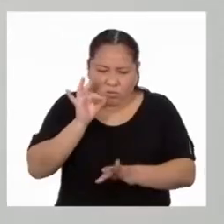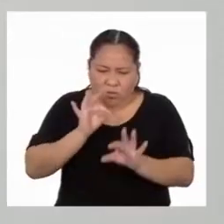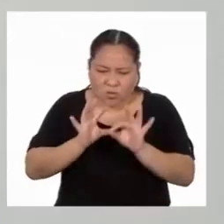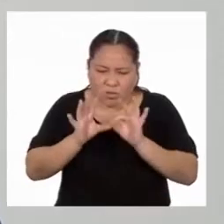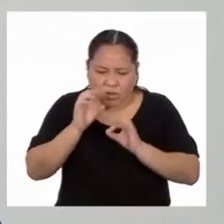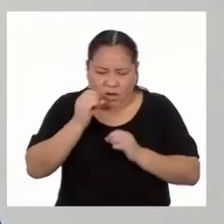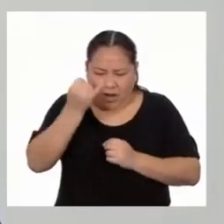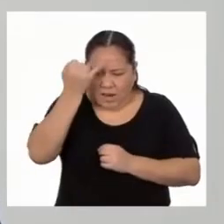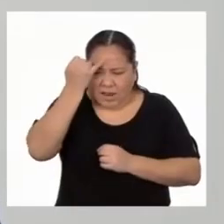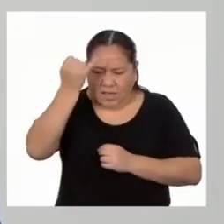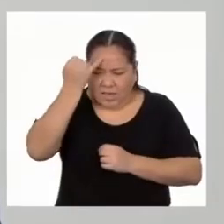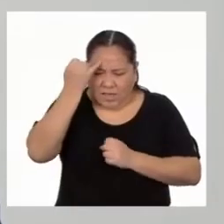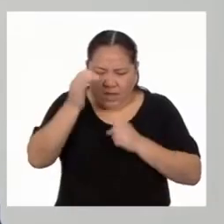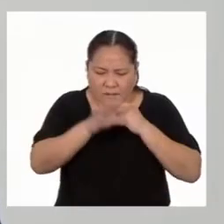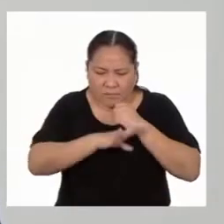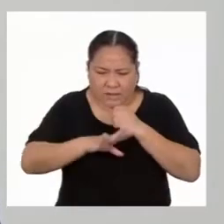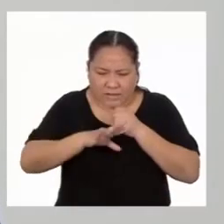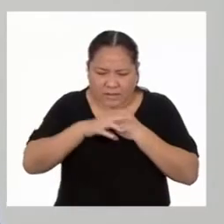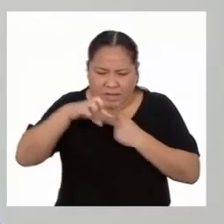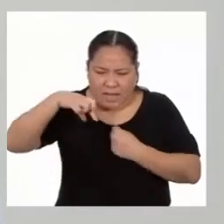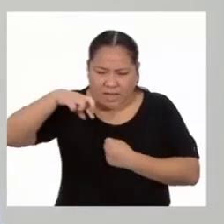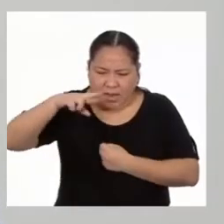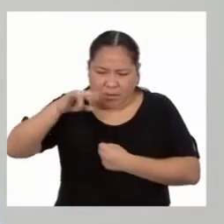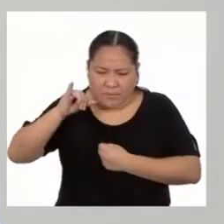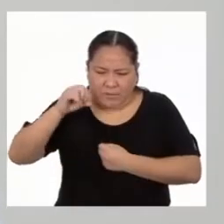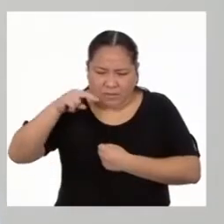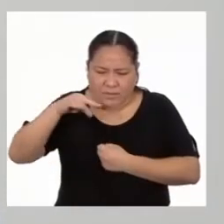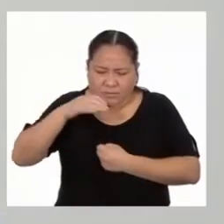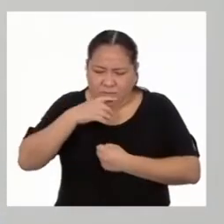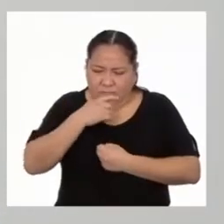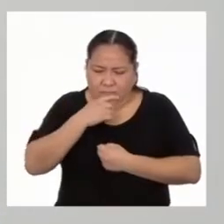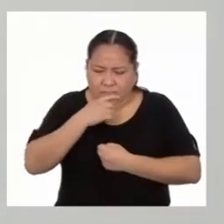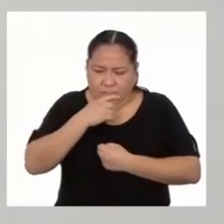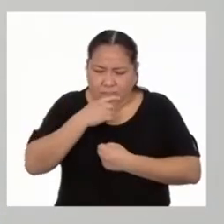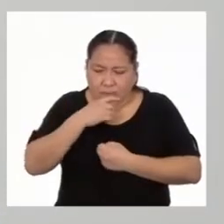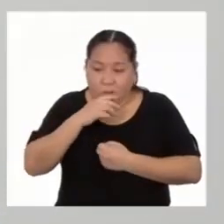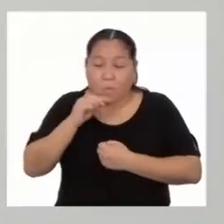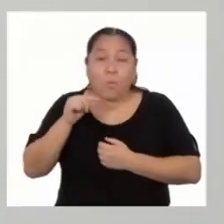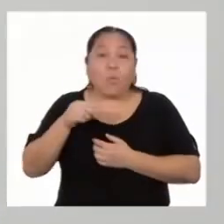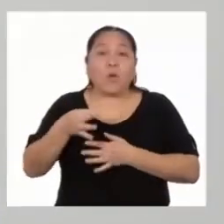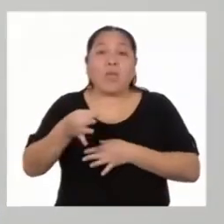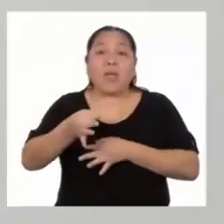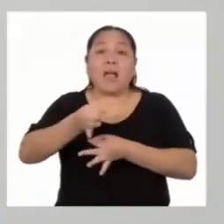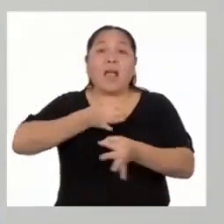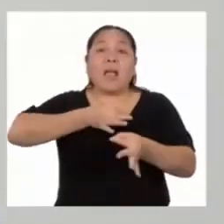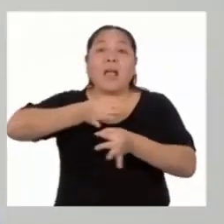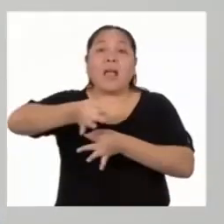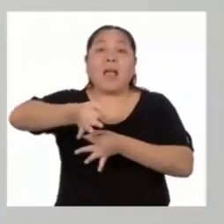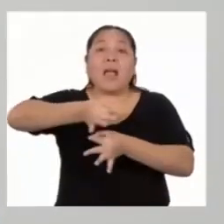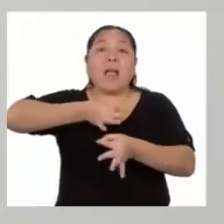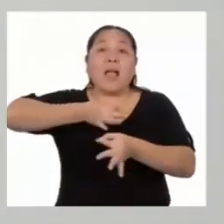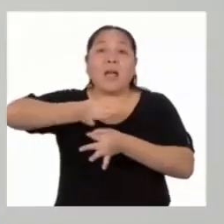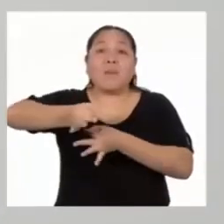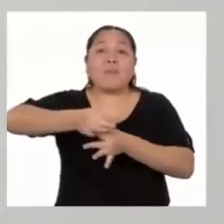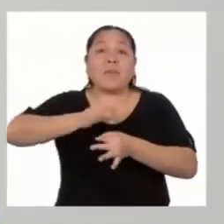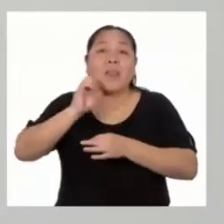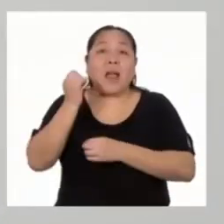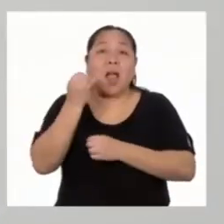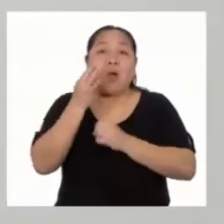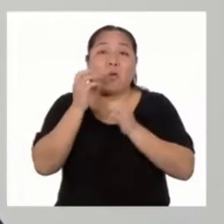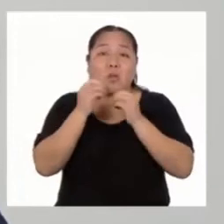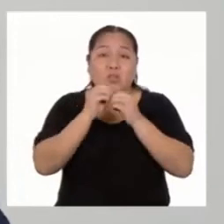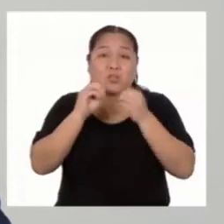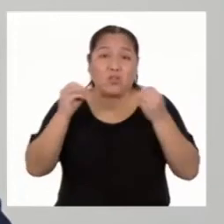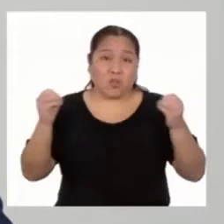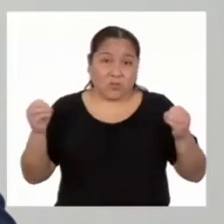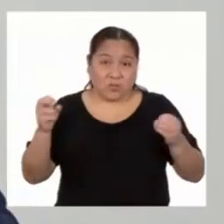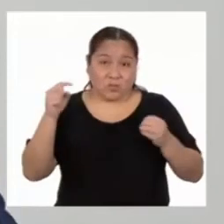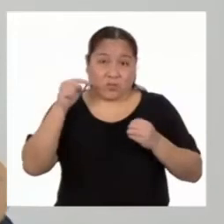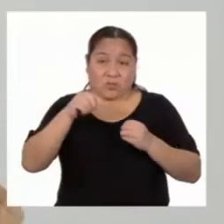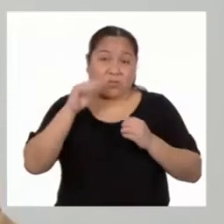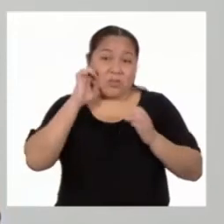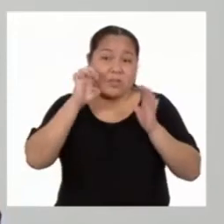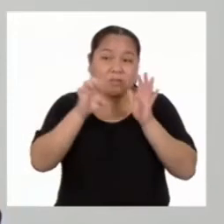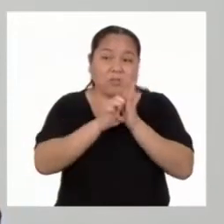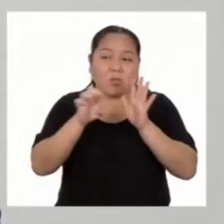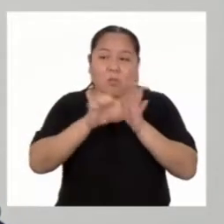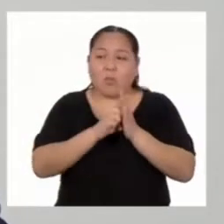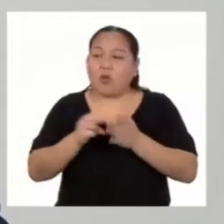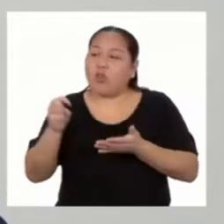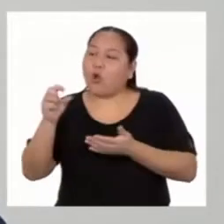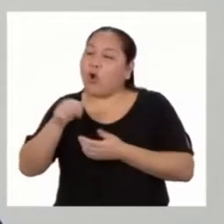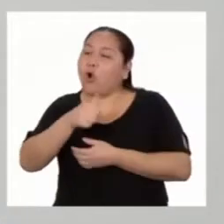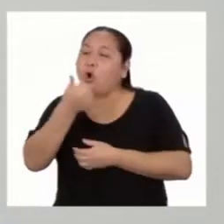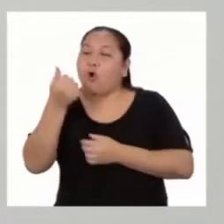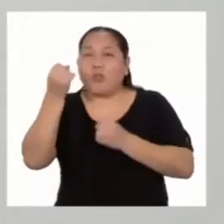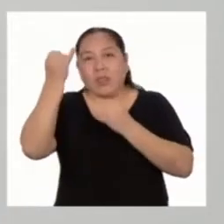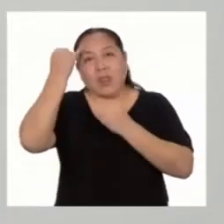principal, sustituye alguna de las oraciones del texto que sean solo ejemplos, por otra más